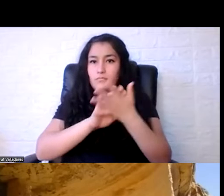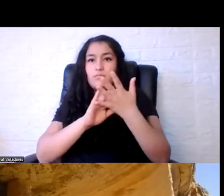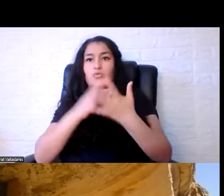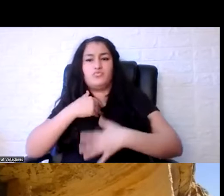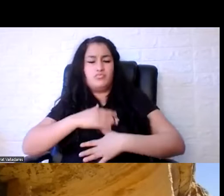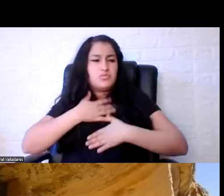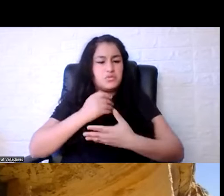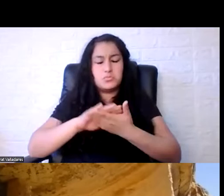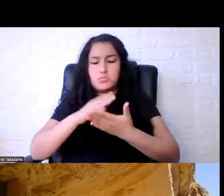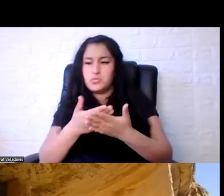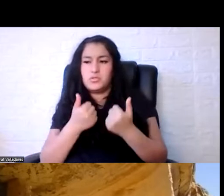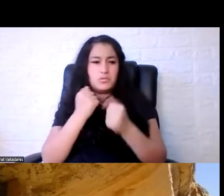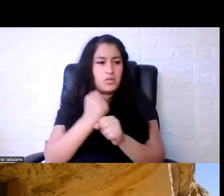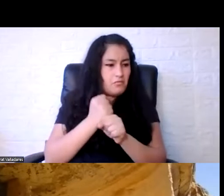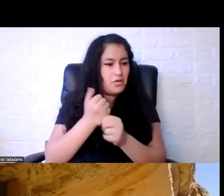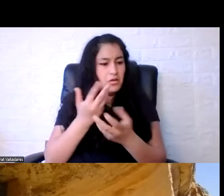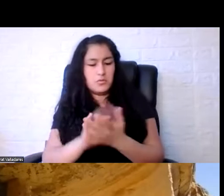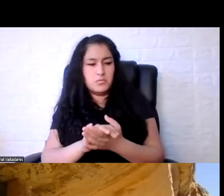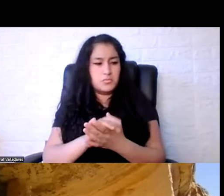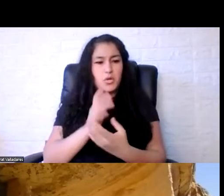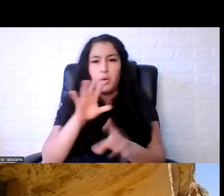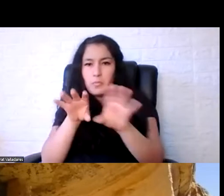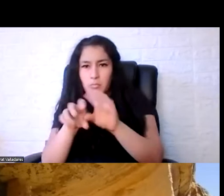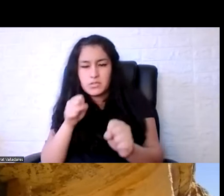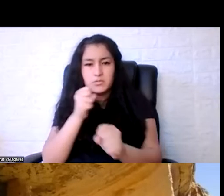el compromiso en el trabajo,